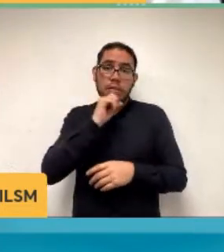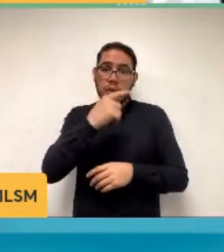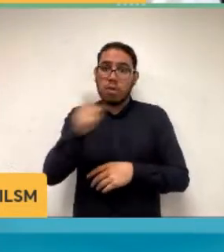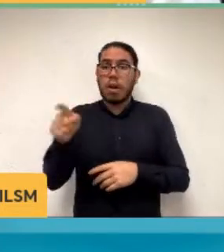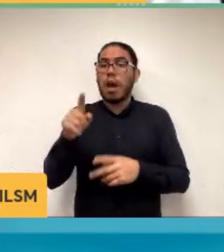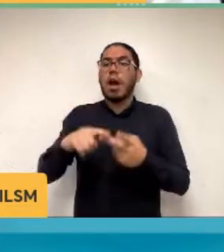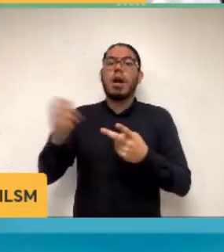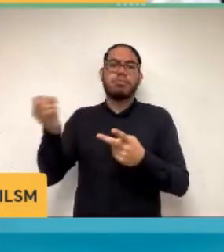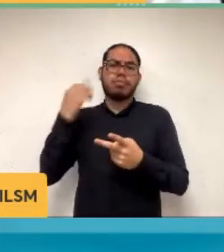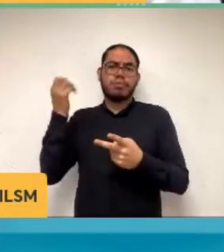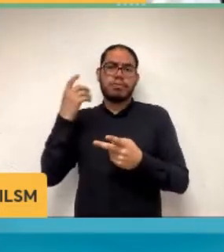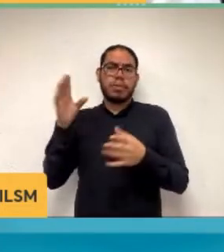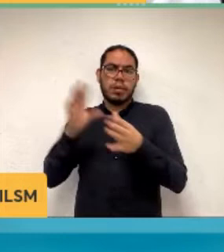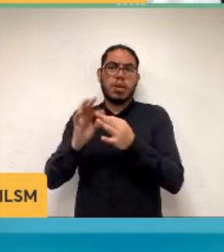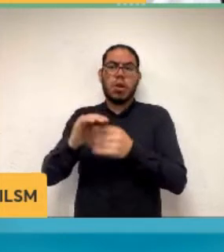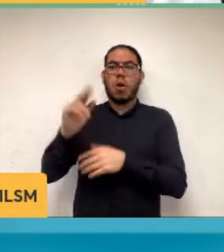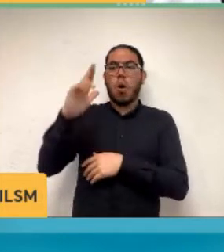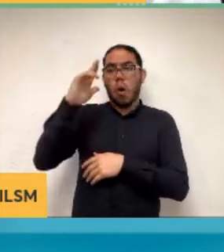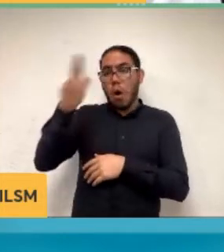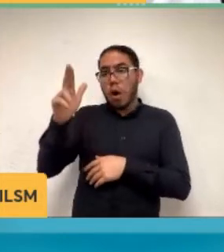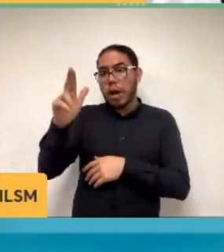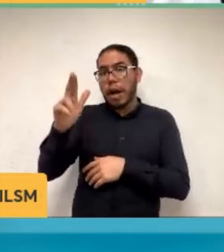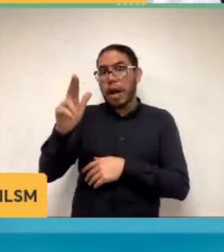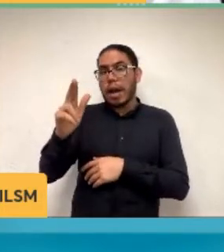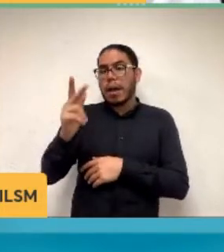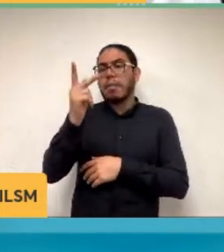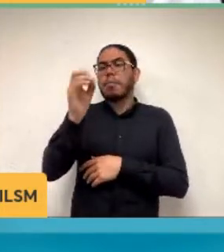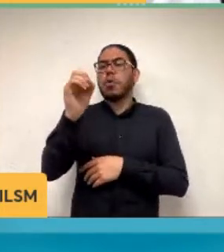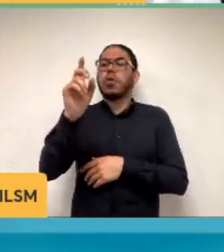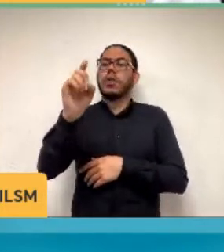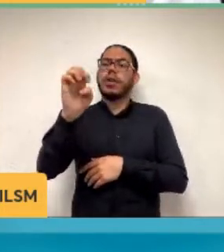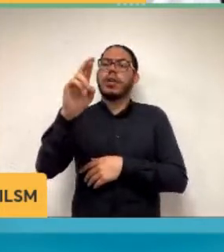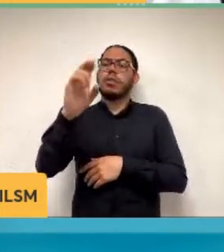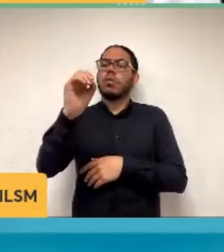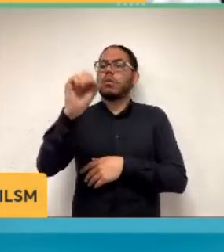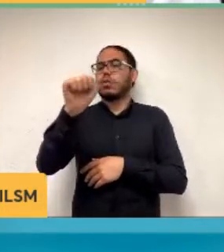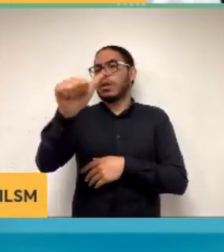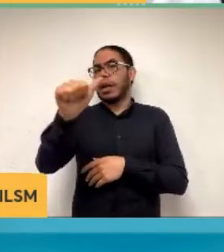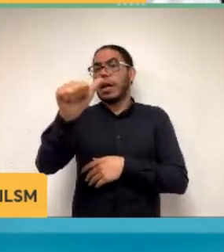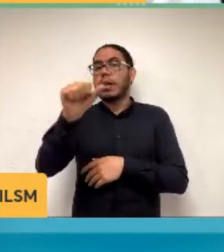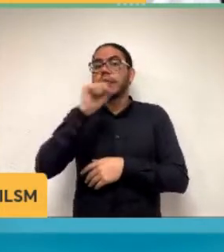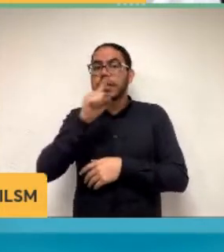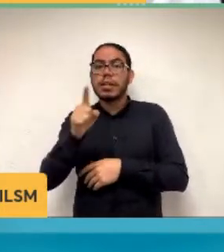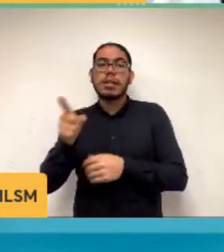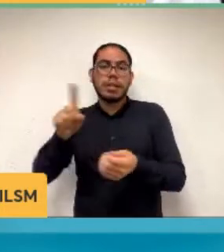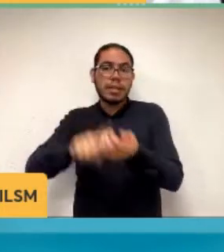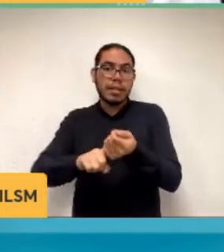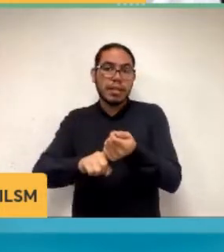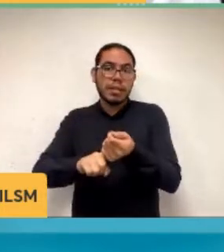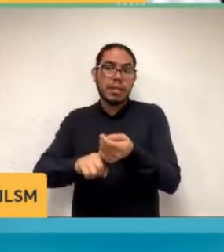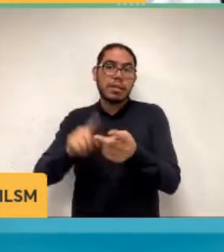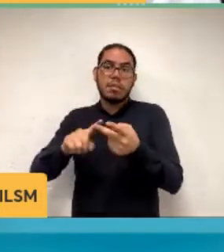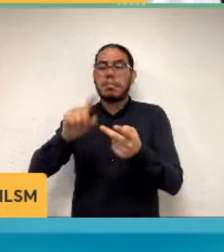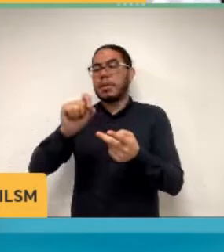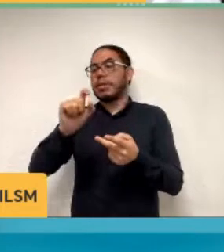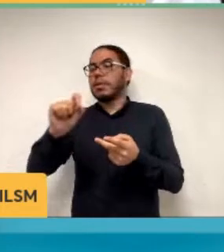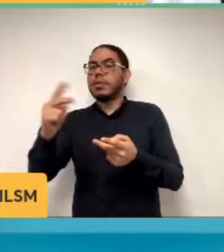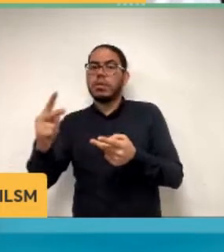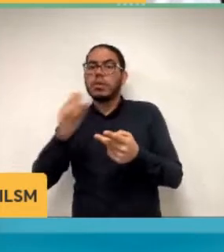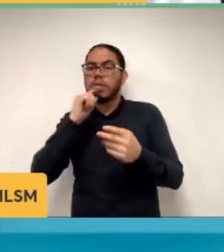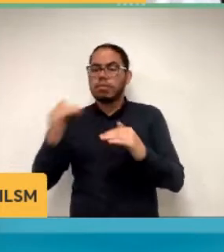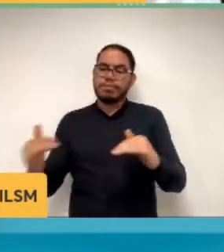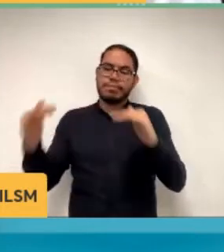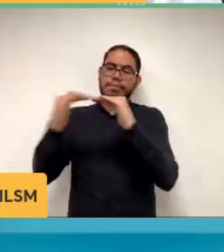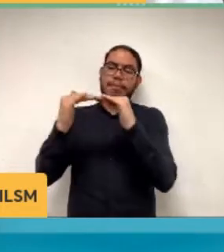podcast Hola Poderosa, TEDx Speaker y LinkedIn Top Voice 2022 en equidad